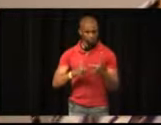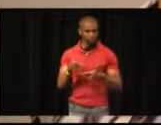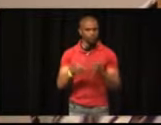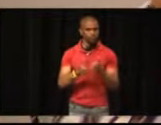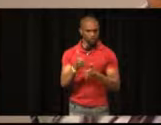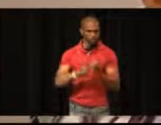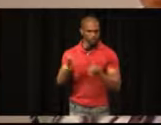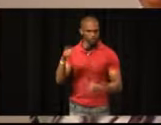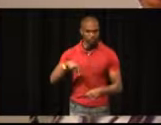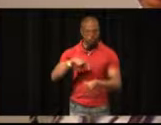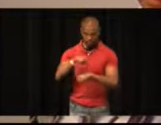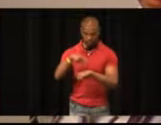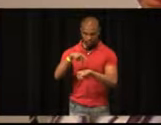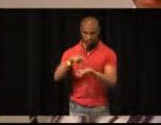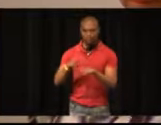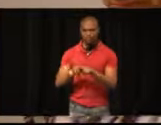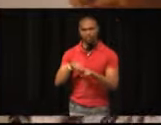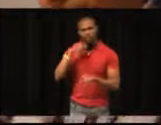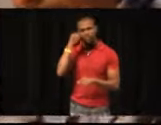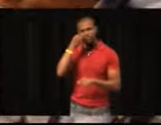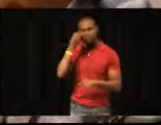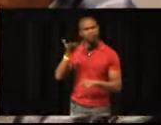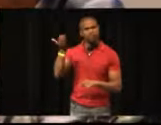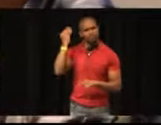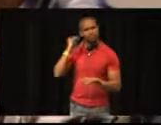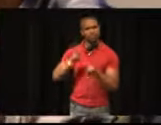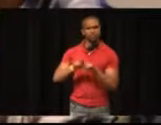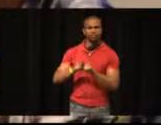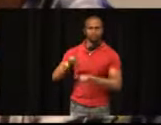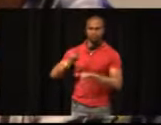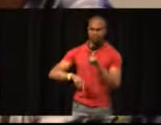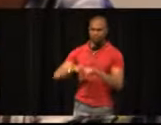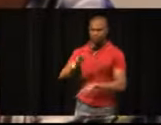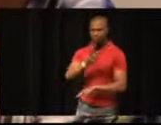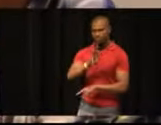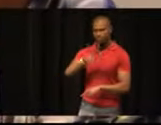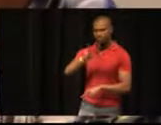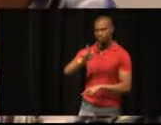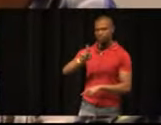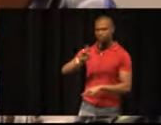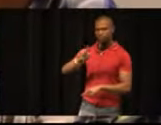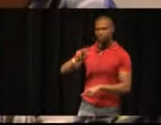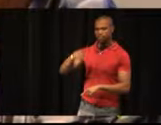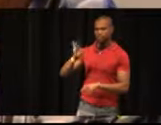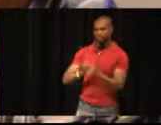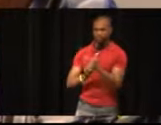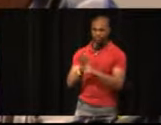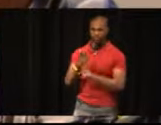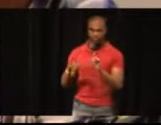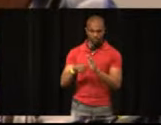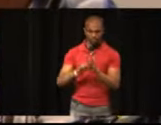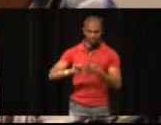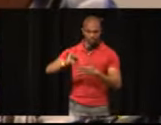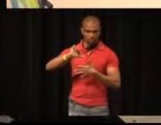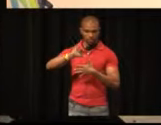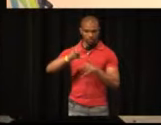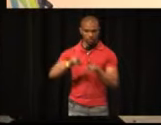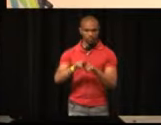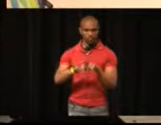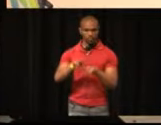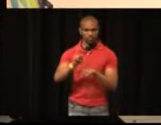de esa institución en este país, tiene experiencia anterior en otras instituciones en América Latina